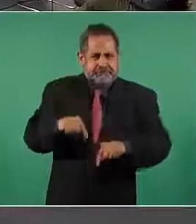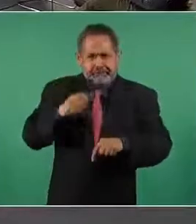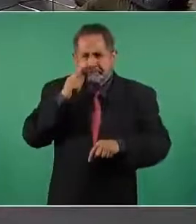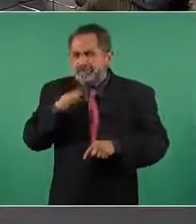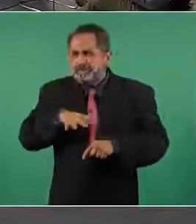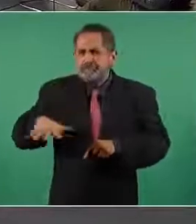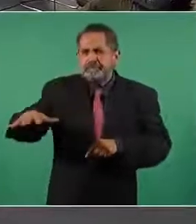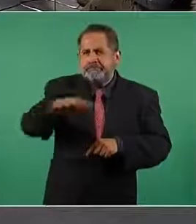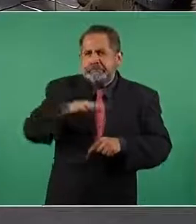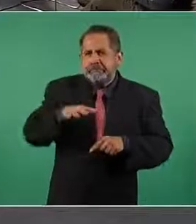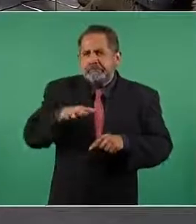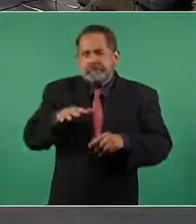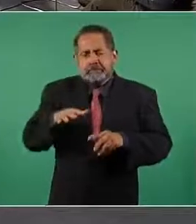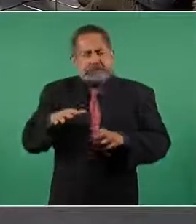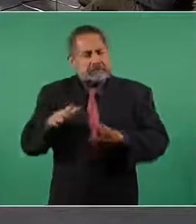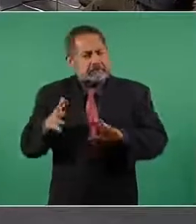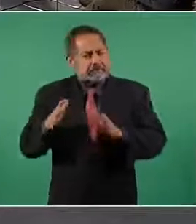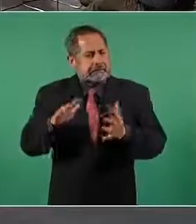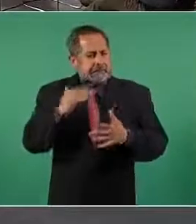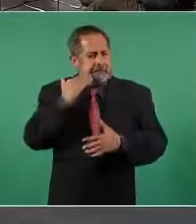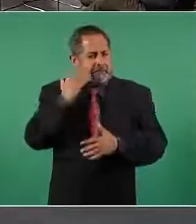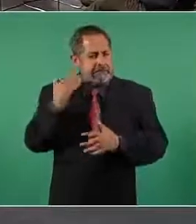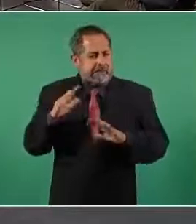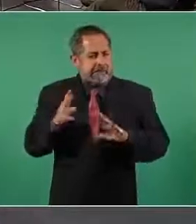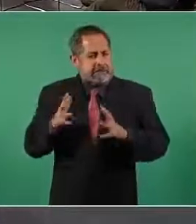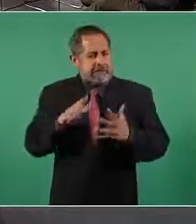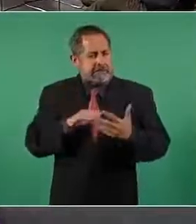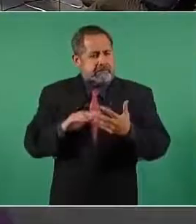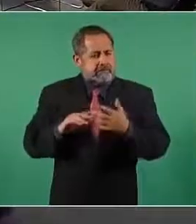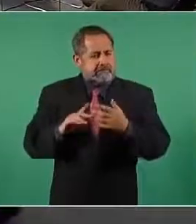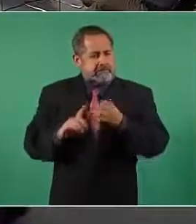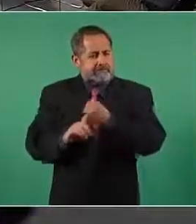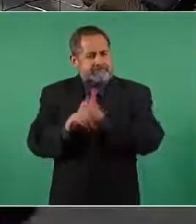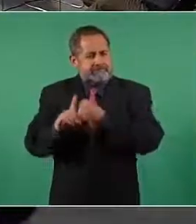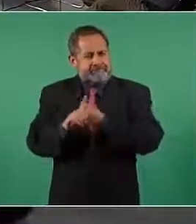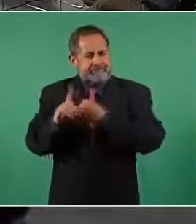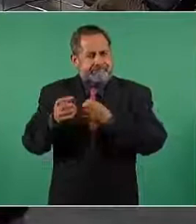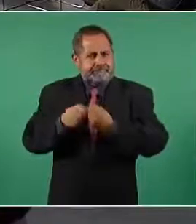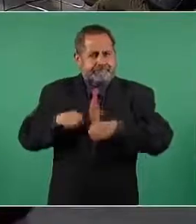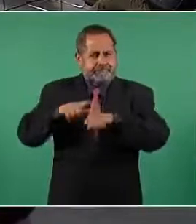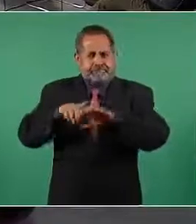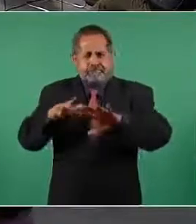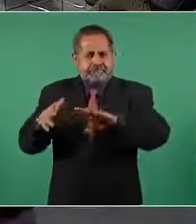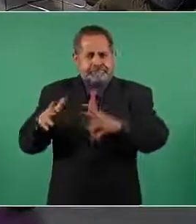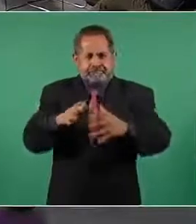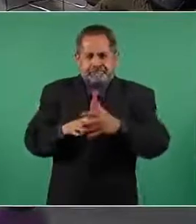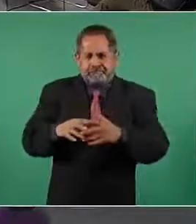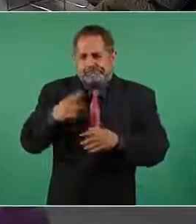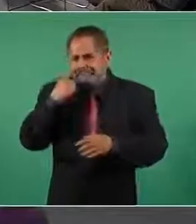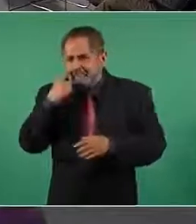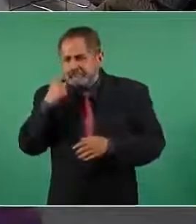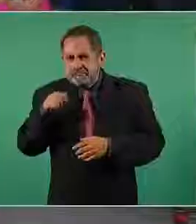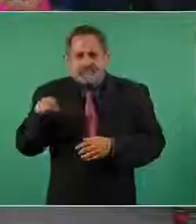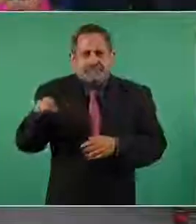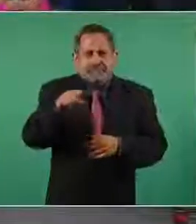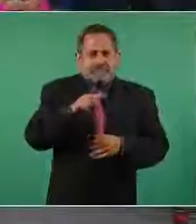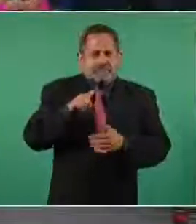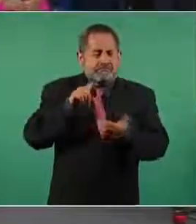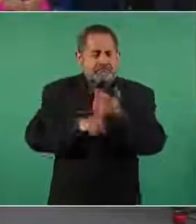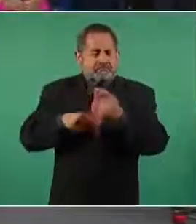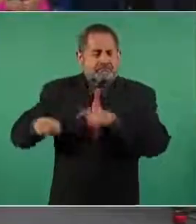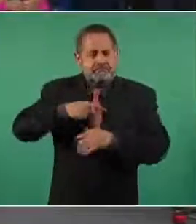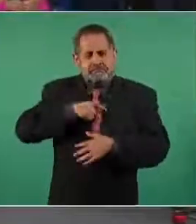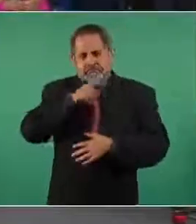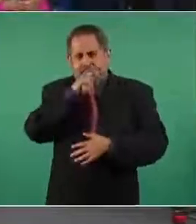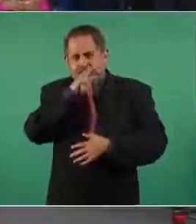estabilidad social se está quebrando cada vez más. que empieza a haber una